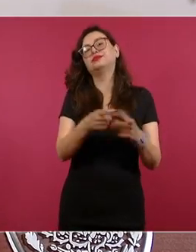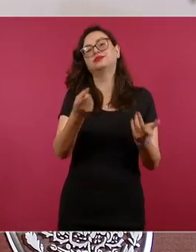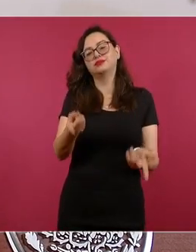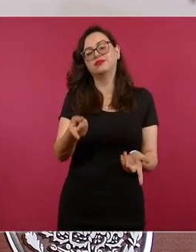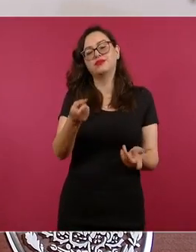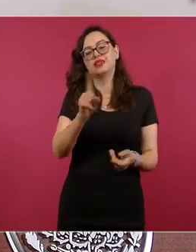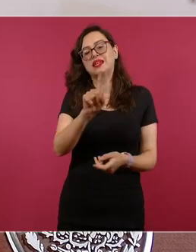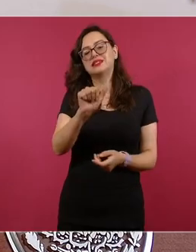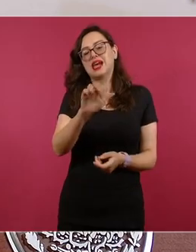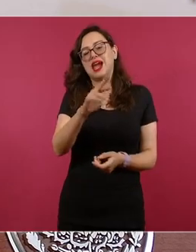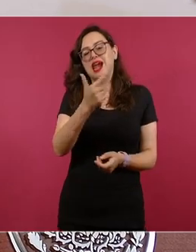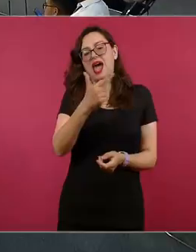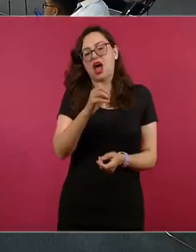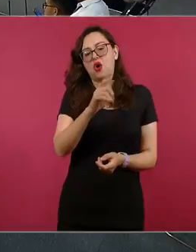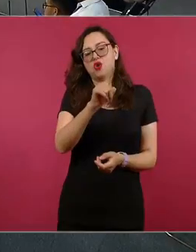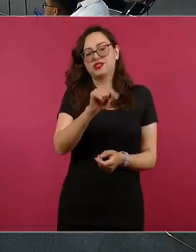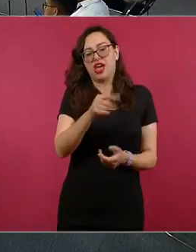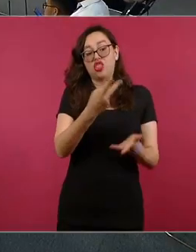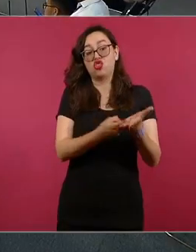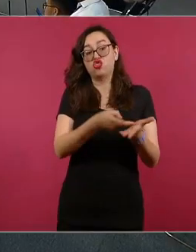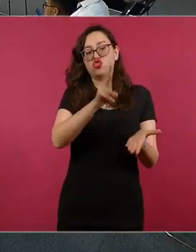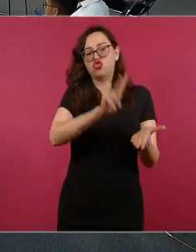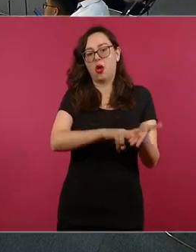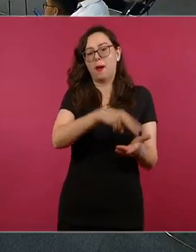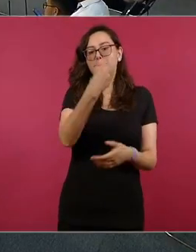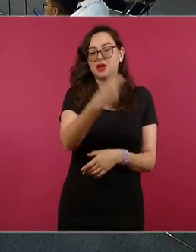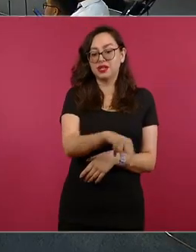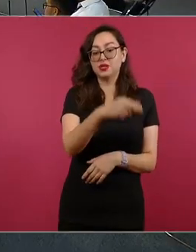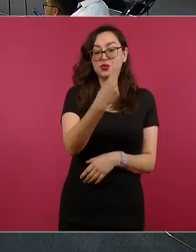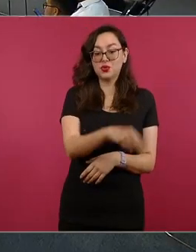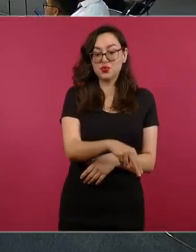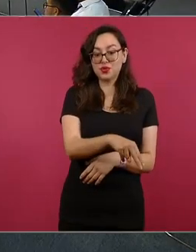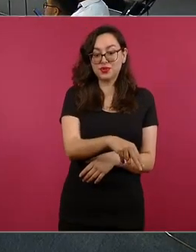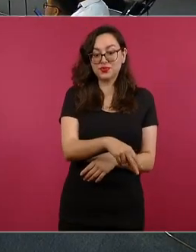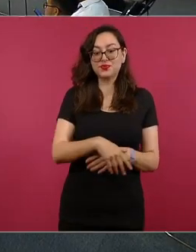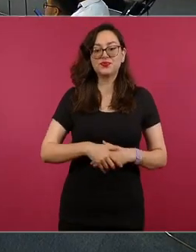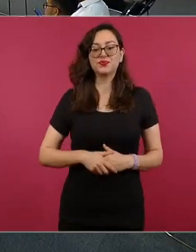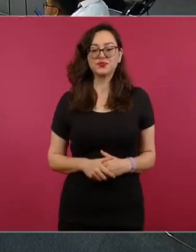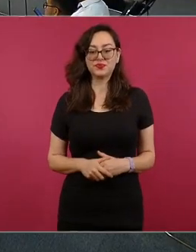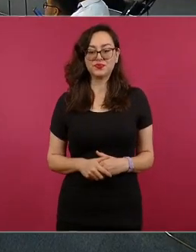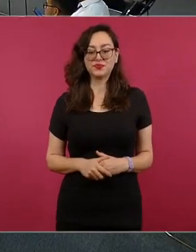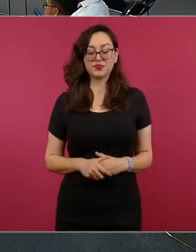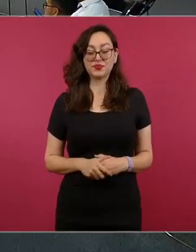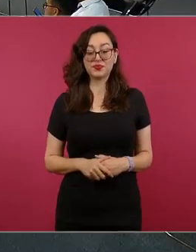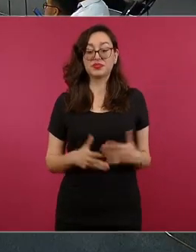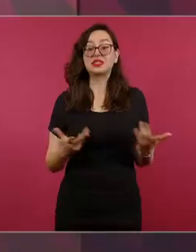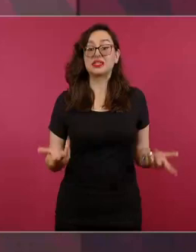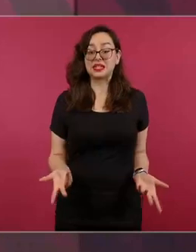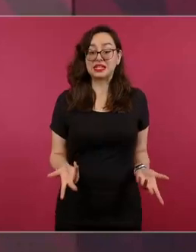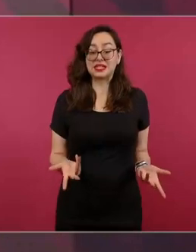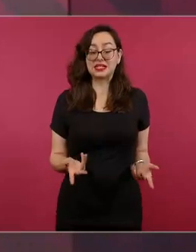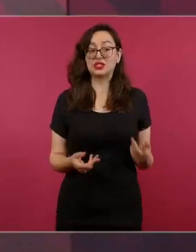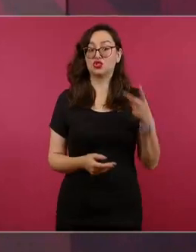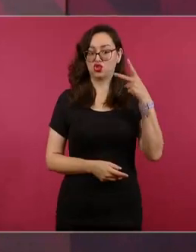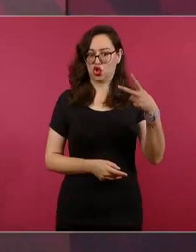del héroe de la batalla. Y luego